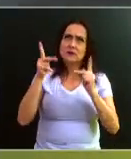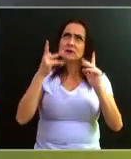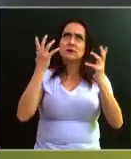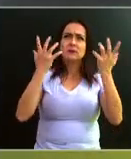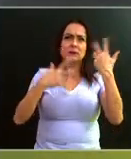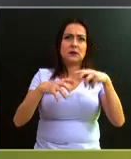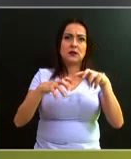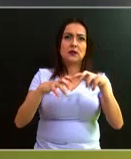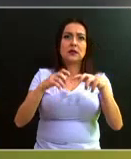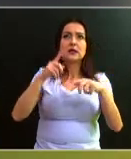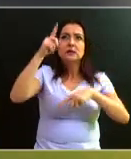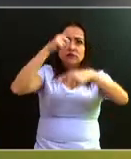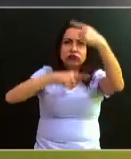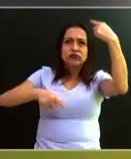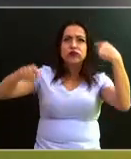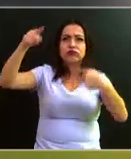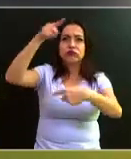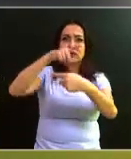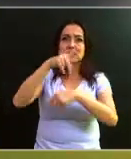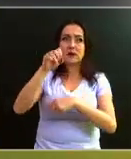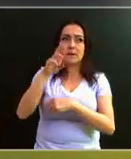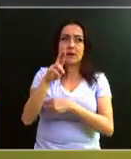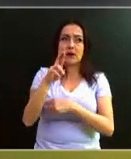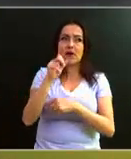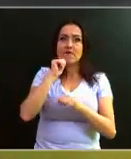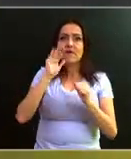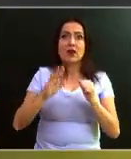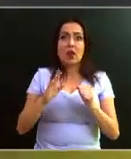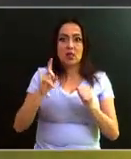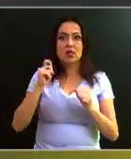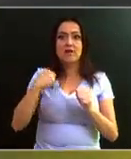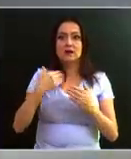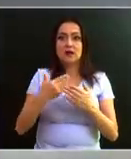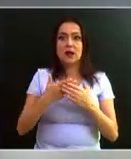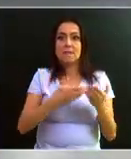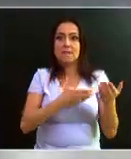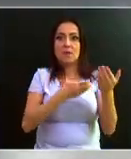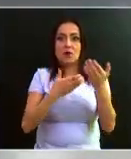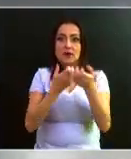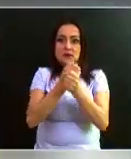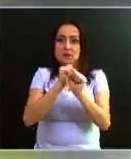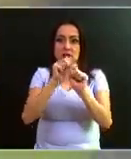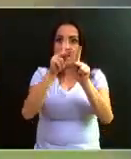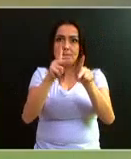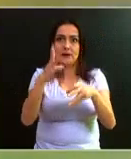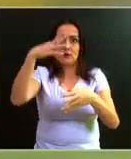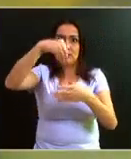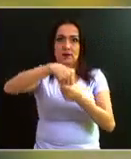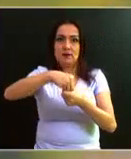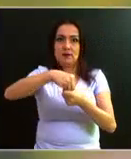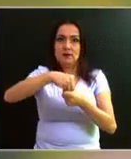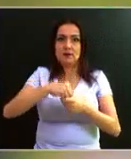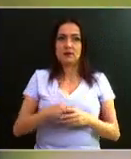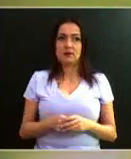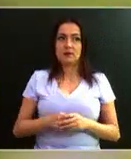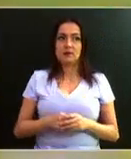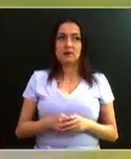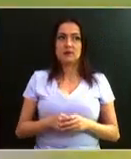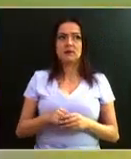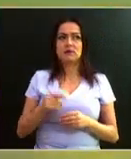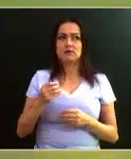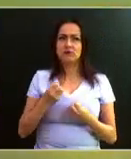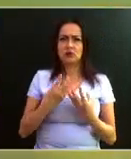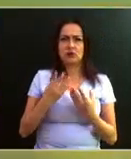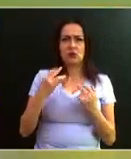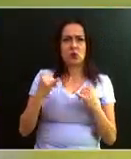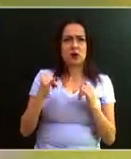juego mecánico El Zipper, el cual falló en sus frenos y tuvo que llegar bomberos a rescatar a las personas que se quedaron atrapadas. Esto claramente ha dejado